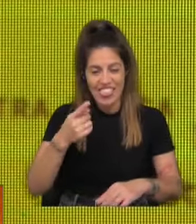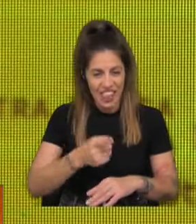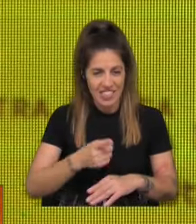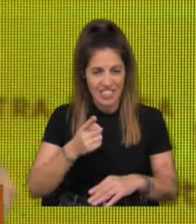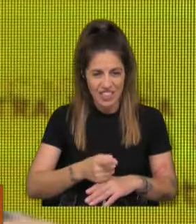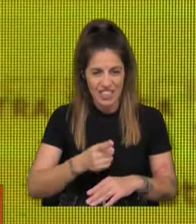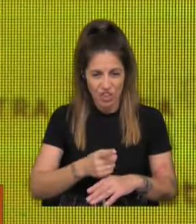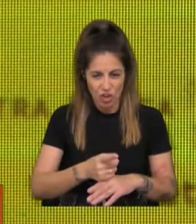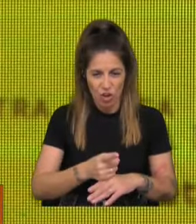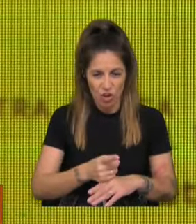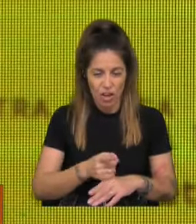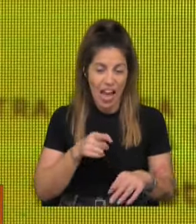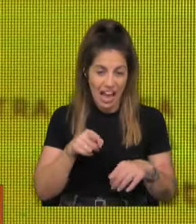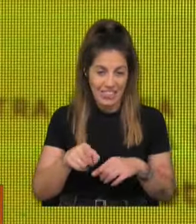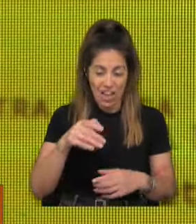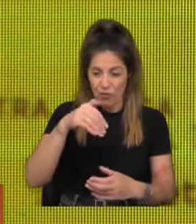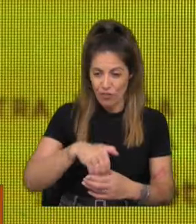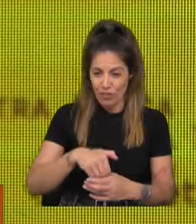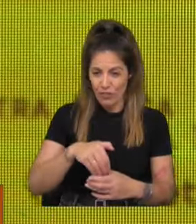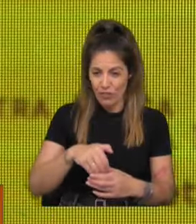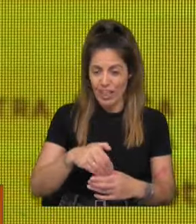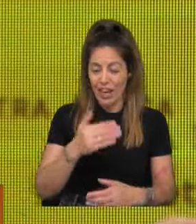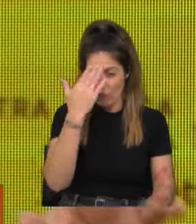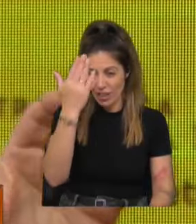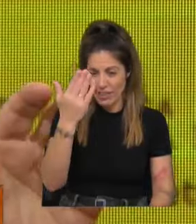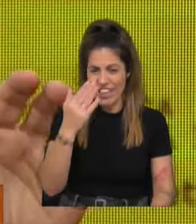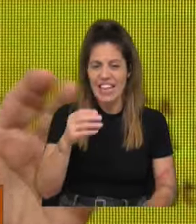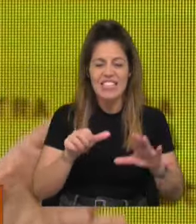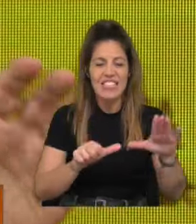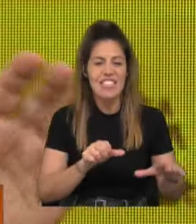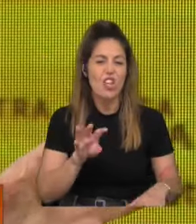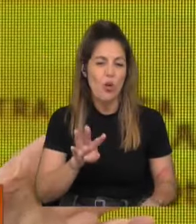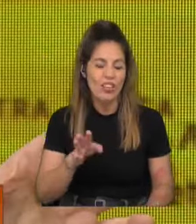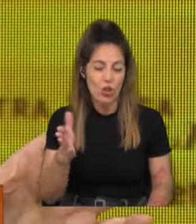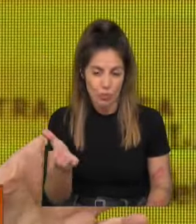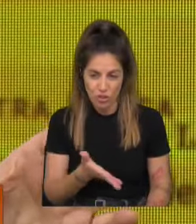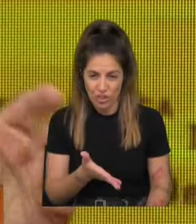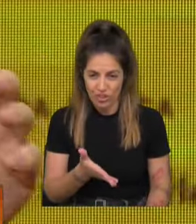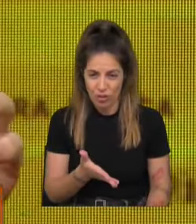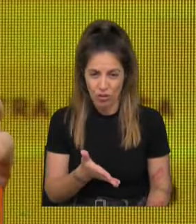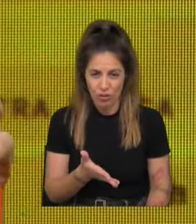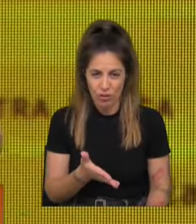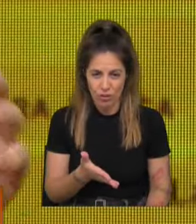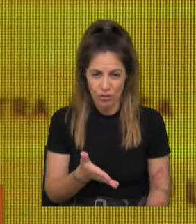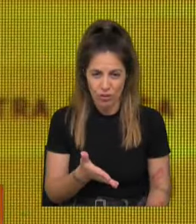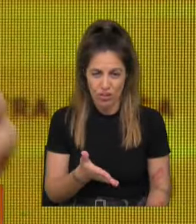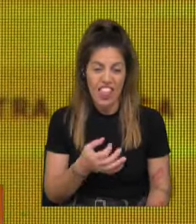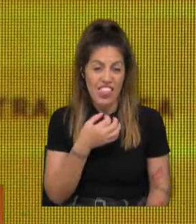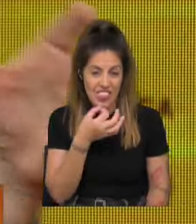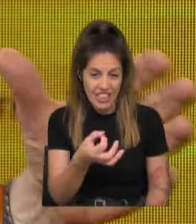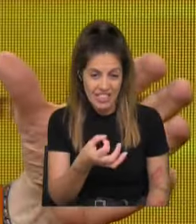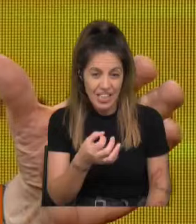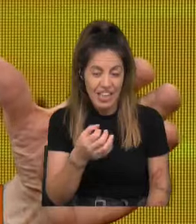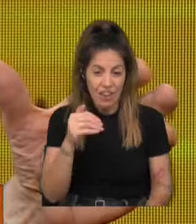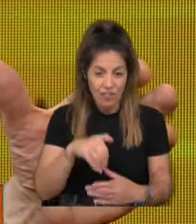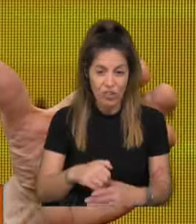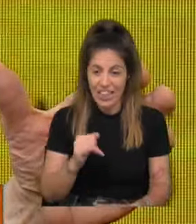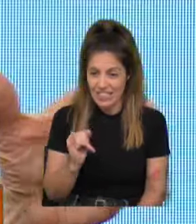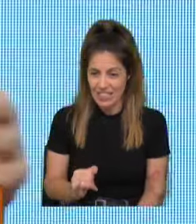estima su voto hacia el frente amplio el 64 manifiesta que vota el